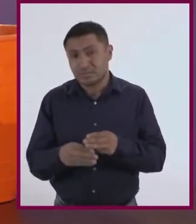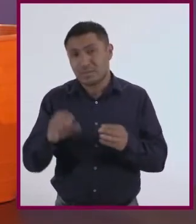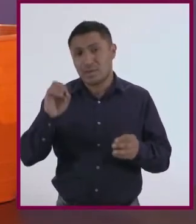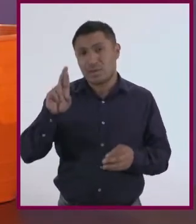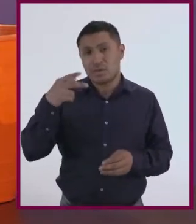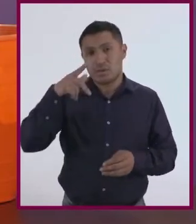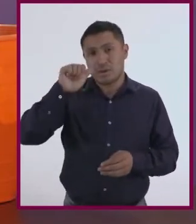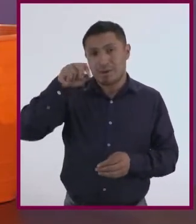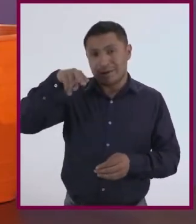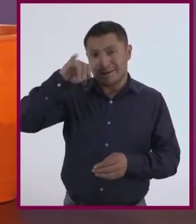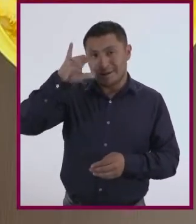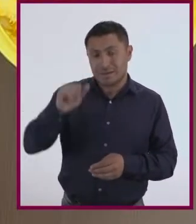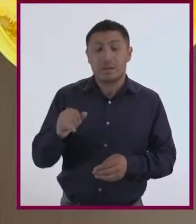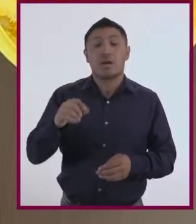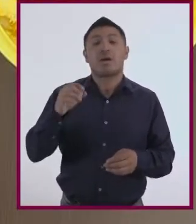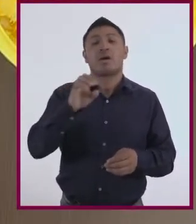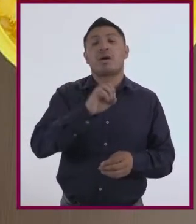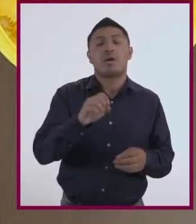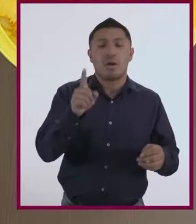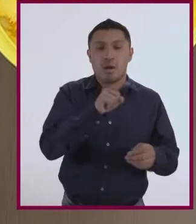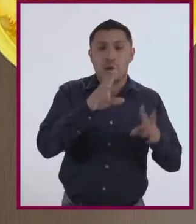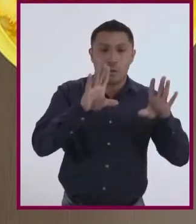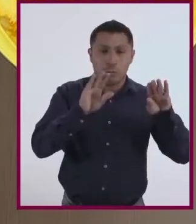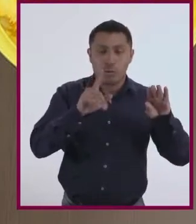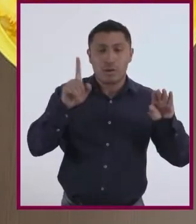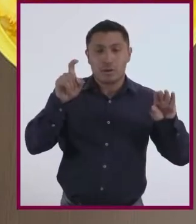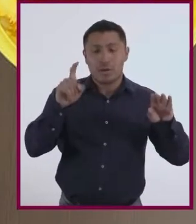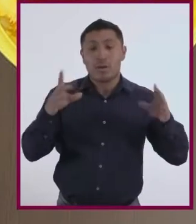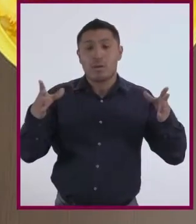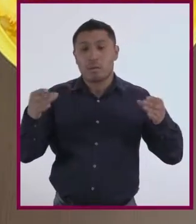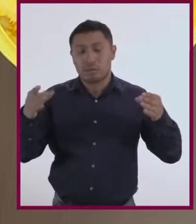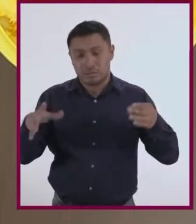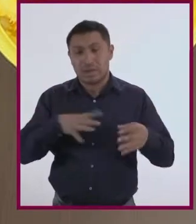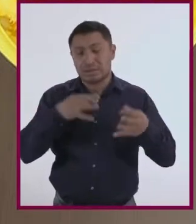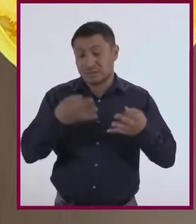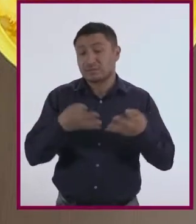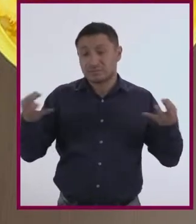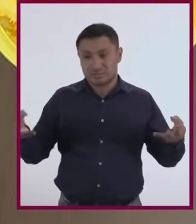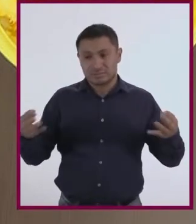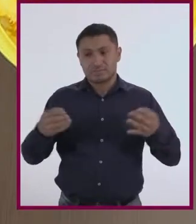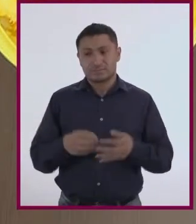orgánica, seca y húmeda, además de que tenemos tierra.